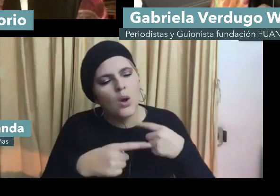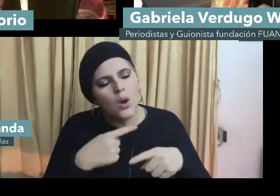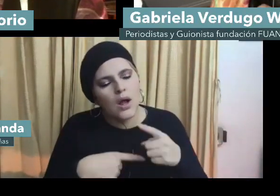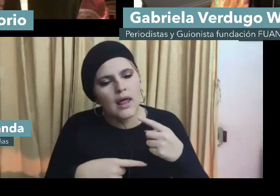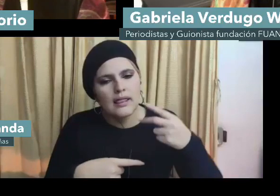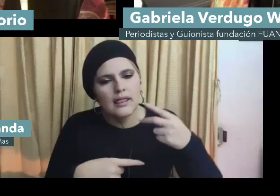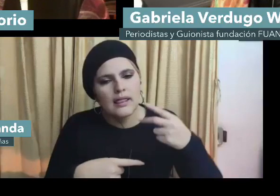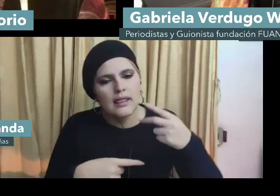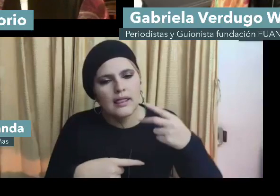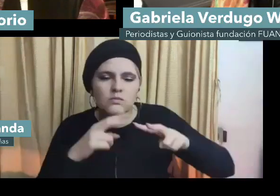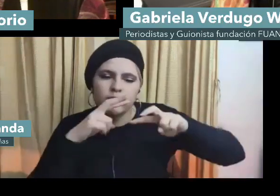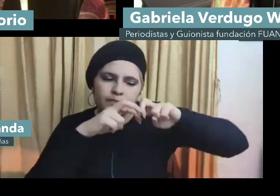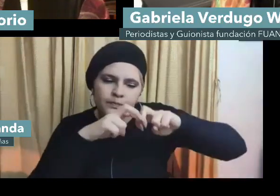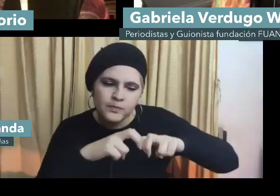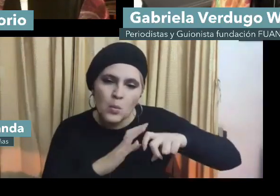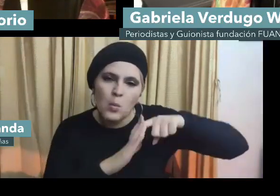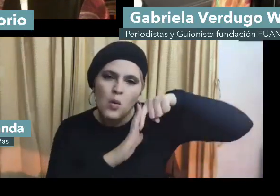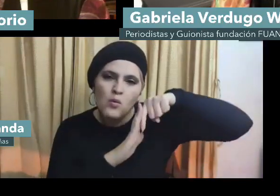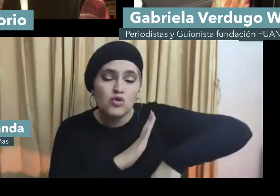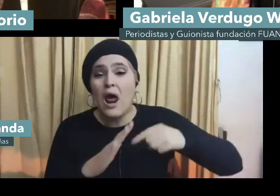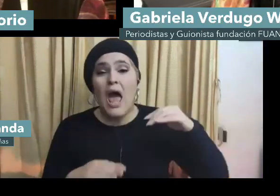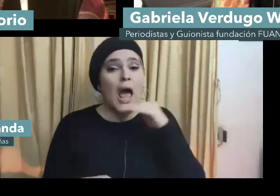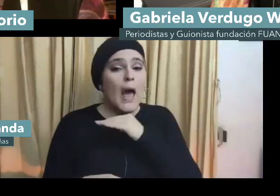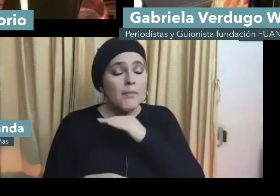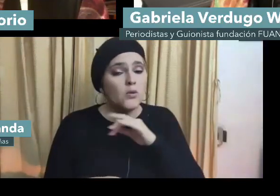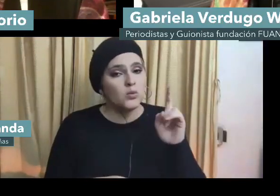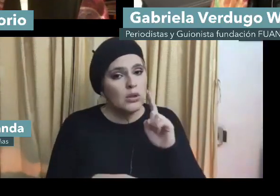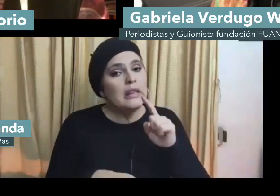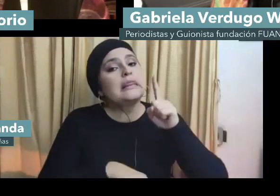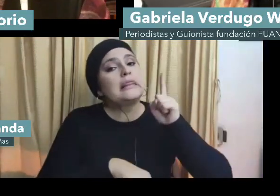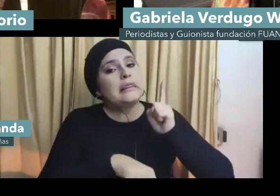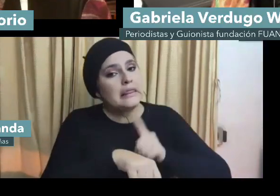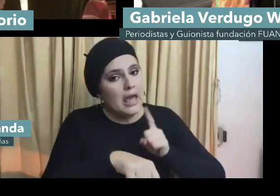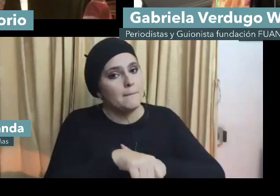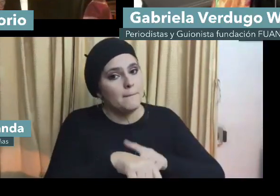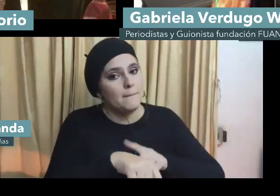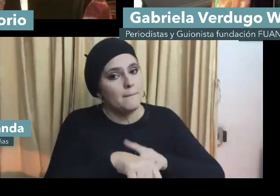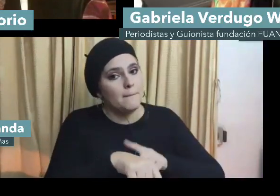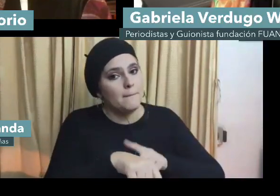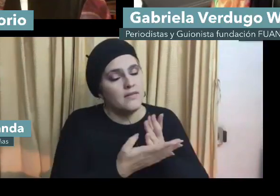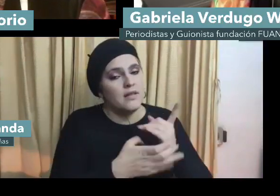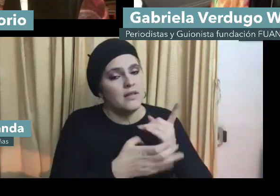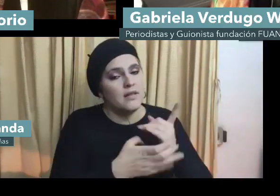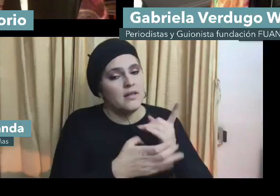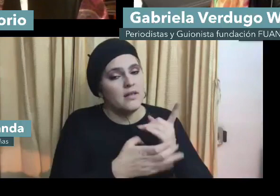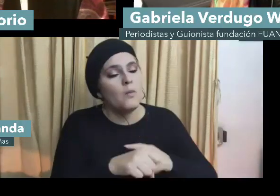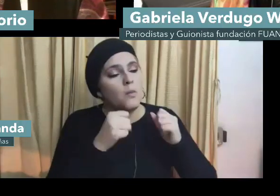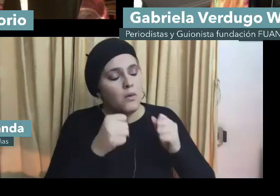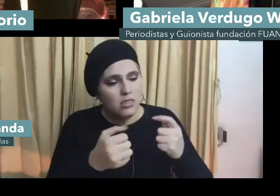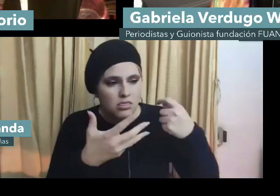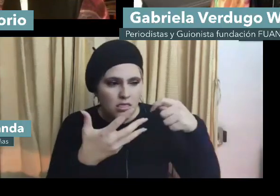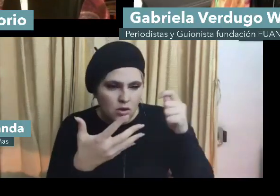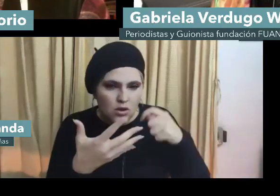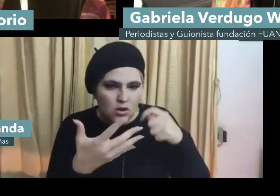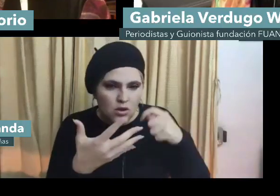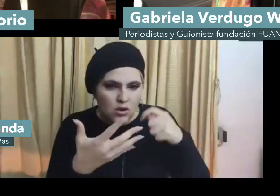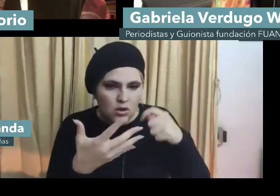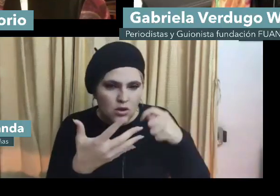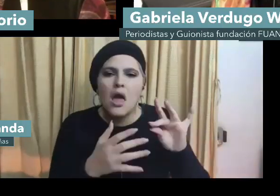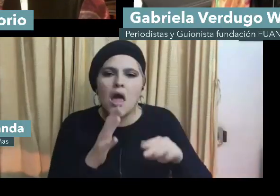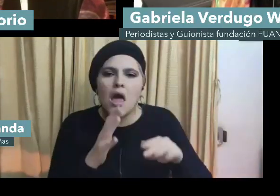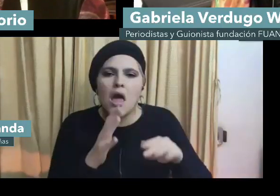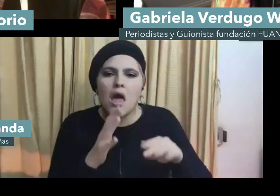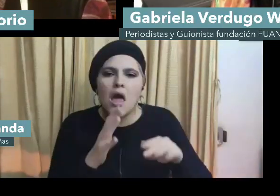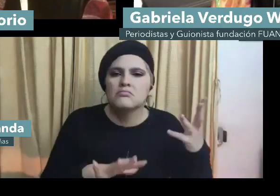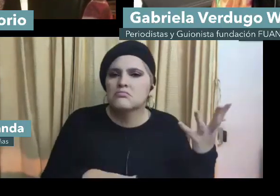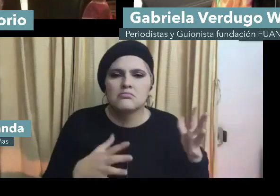profunda, no es algo rápido tampoco, requiere tiempo. Uno puede hacer el diagnóstico en cualquier edad, con una entrevista, pero